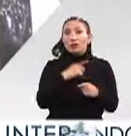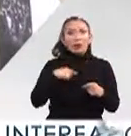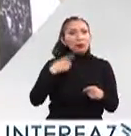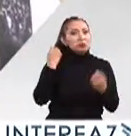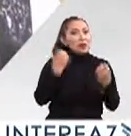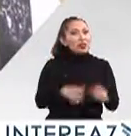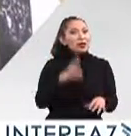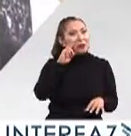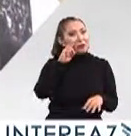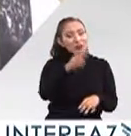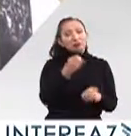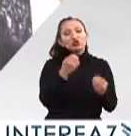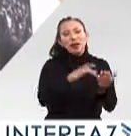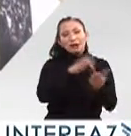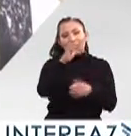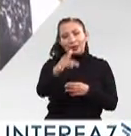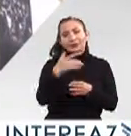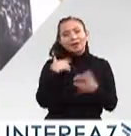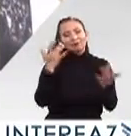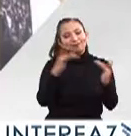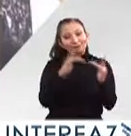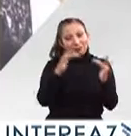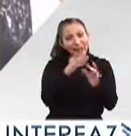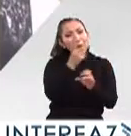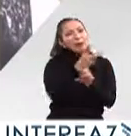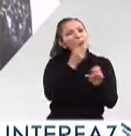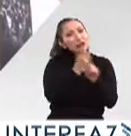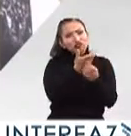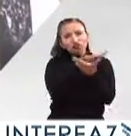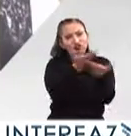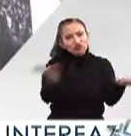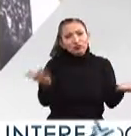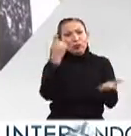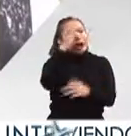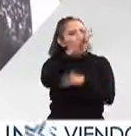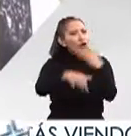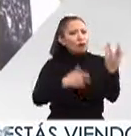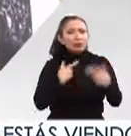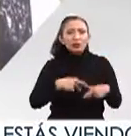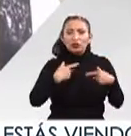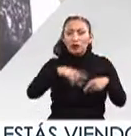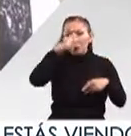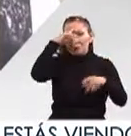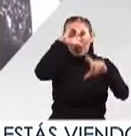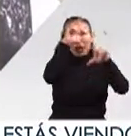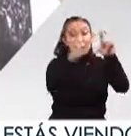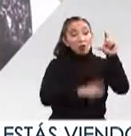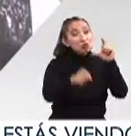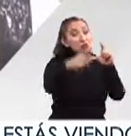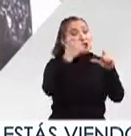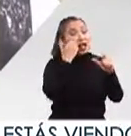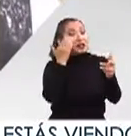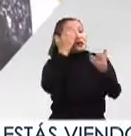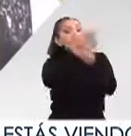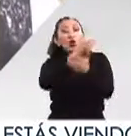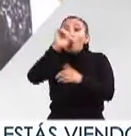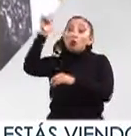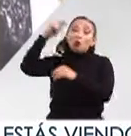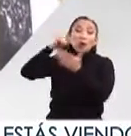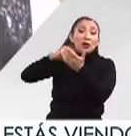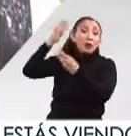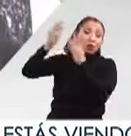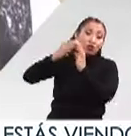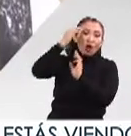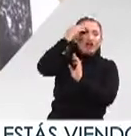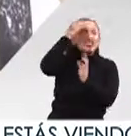agradecemos muchísimo que hayas estado con nosotros, esta invitación extensiva por supuesto a todo el país, a quien quiera venir de otras partes del mundo, así que